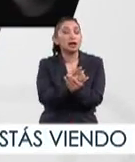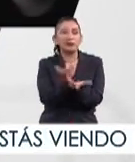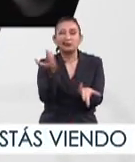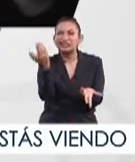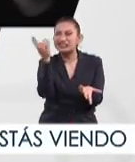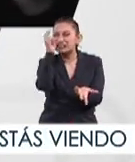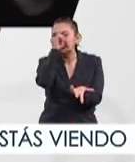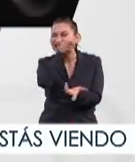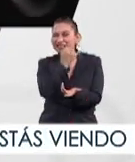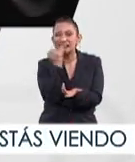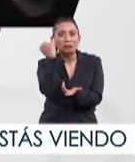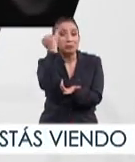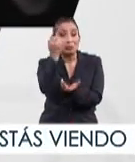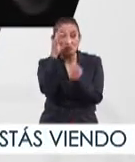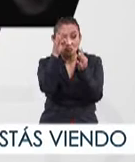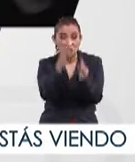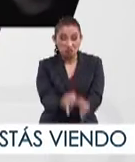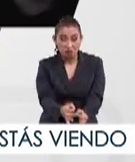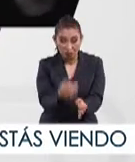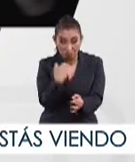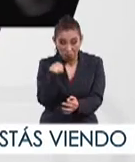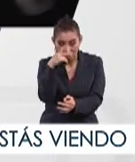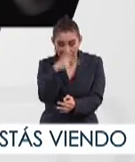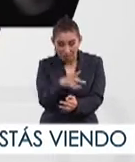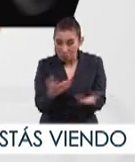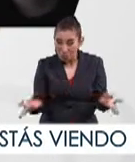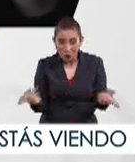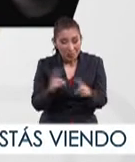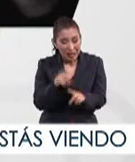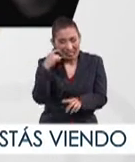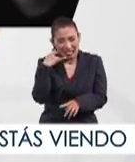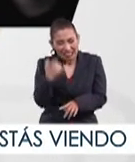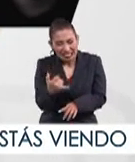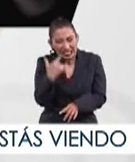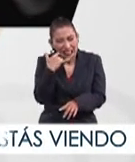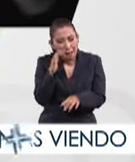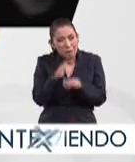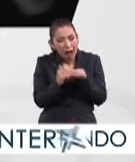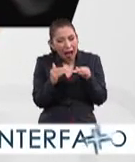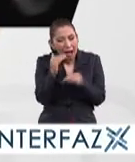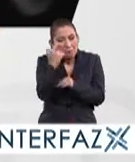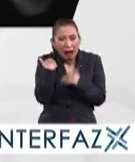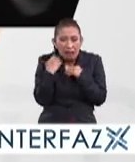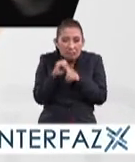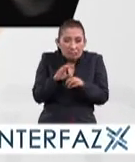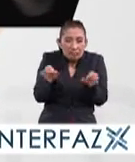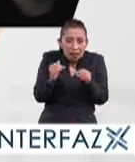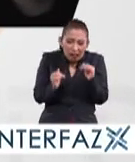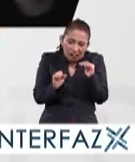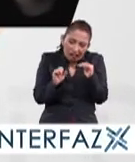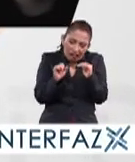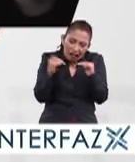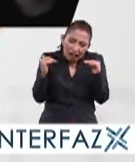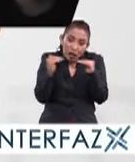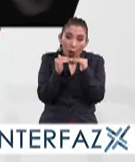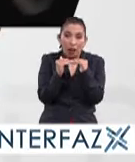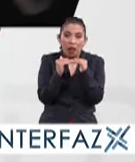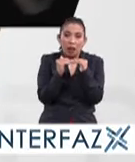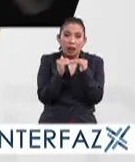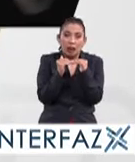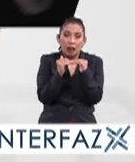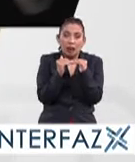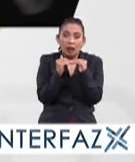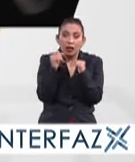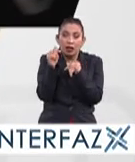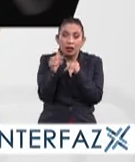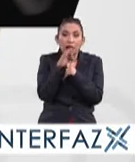un poco es la lengua, porque no es tu lengua natal. Entonces tienes que hacer un esfuerzo más para poder nivelarte con los demás y